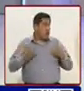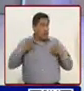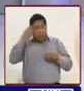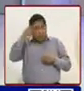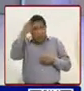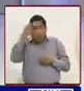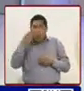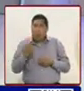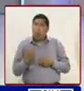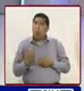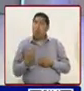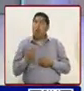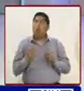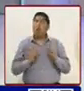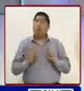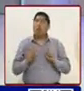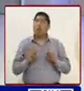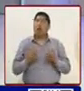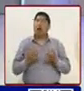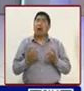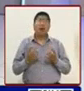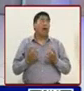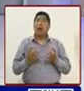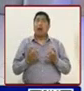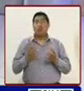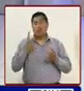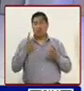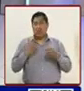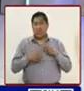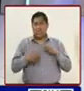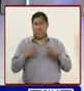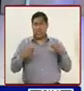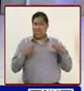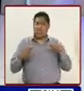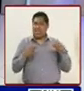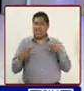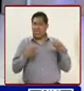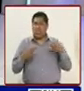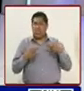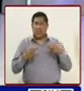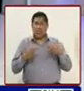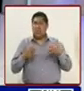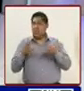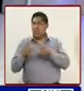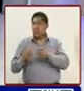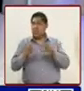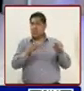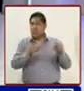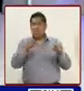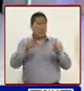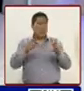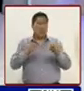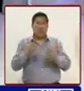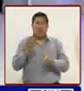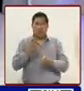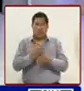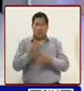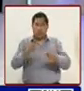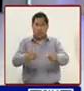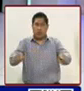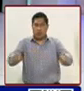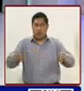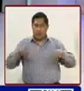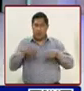promoción, padres de familia que están preocupados que a consecuencia de un litigio, precisamente en la disputa de quién es o no el dueño de